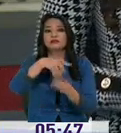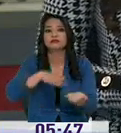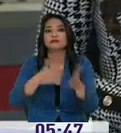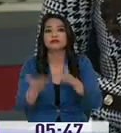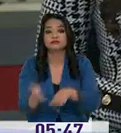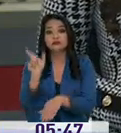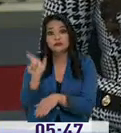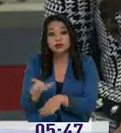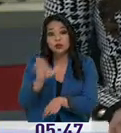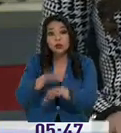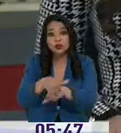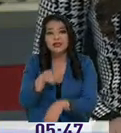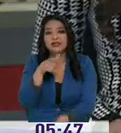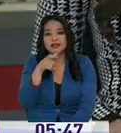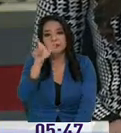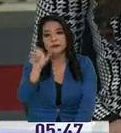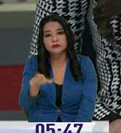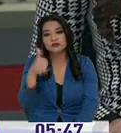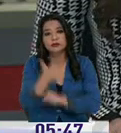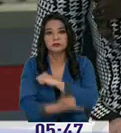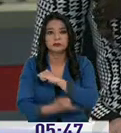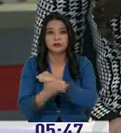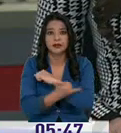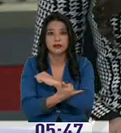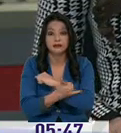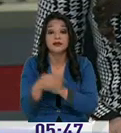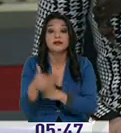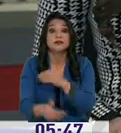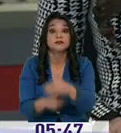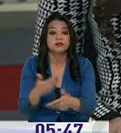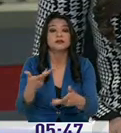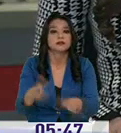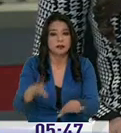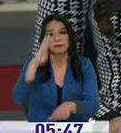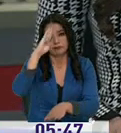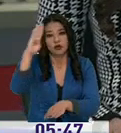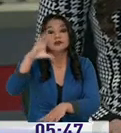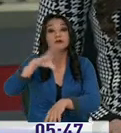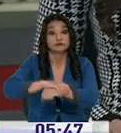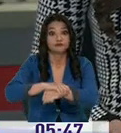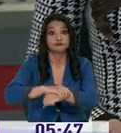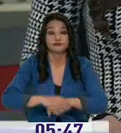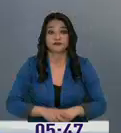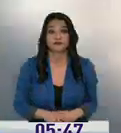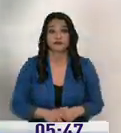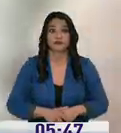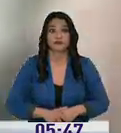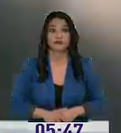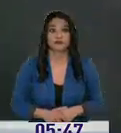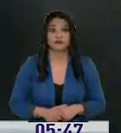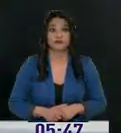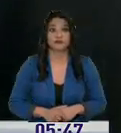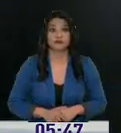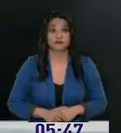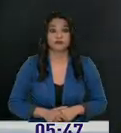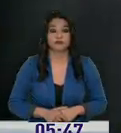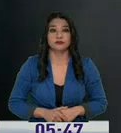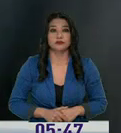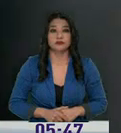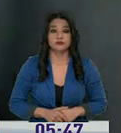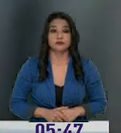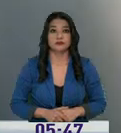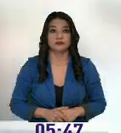responsable es un ciudadano extranjero que fue detenido minutos más tarde por la policía nacional en esta zona